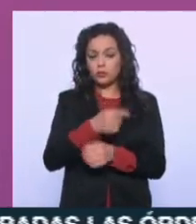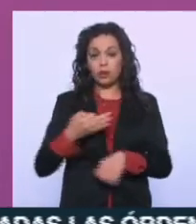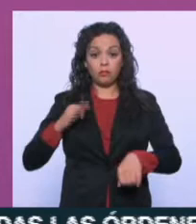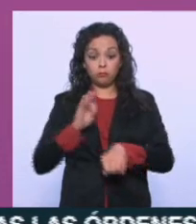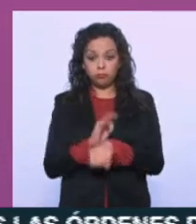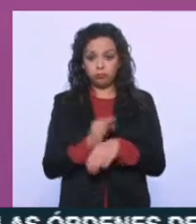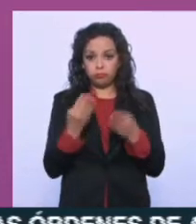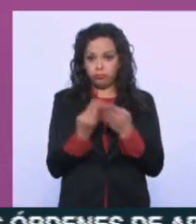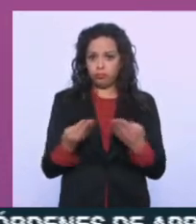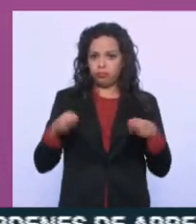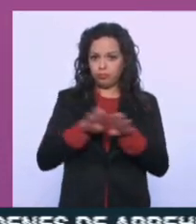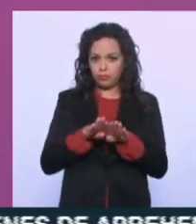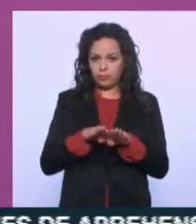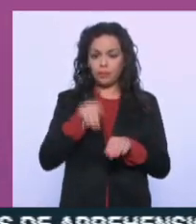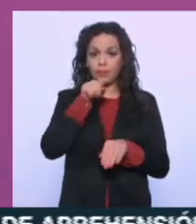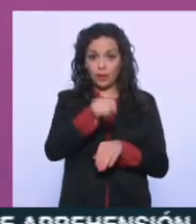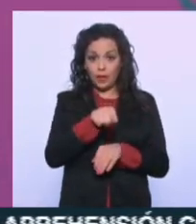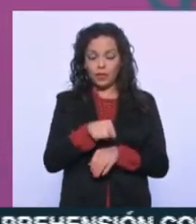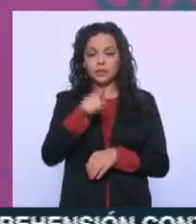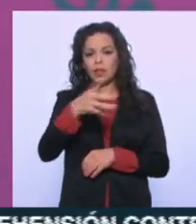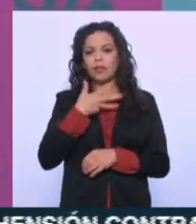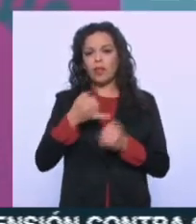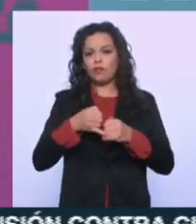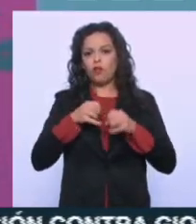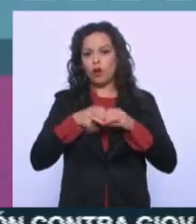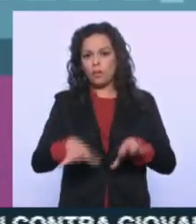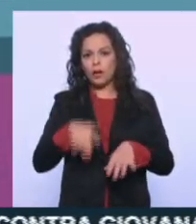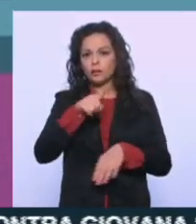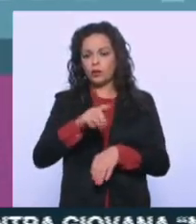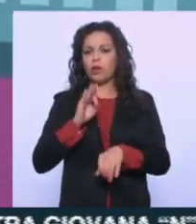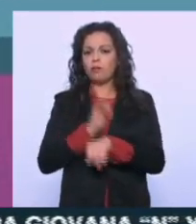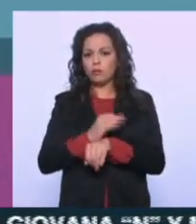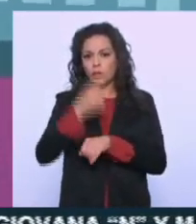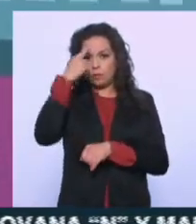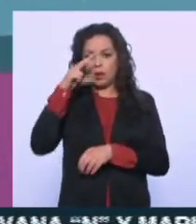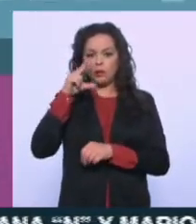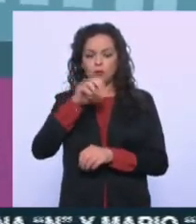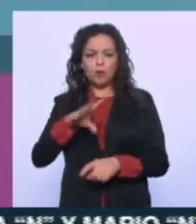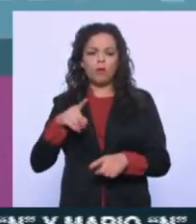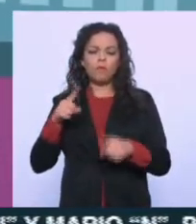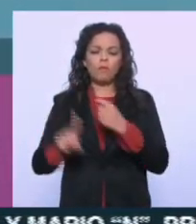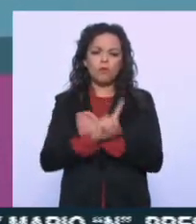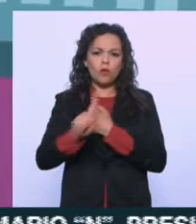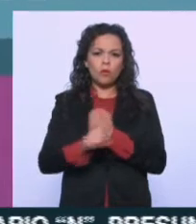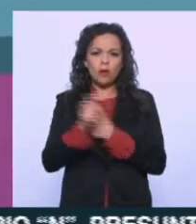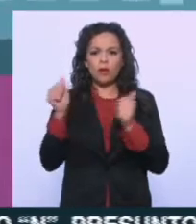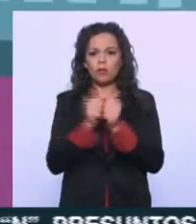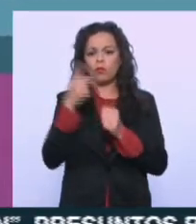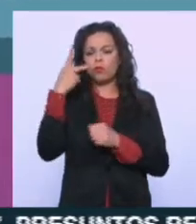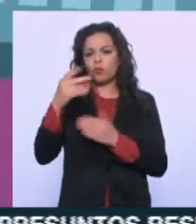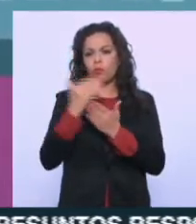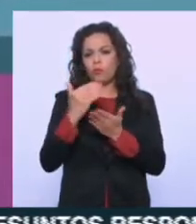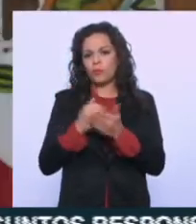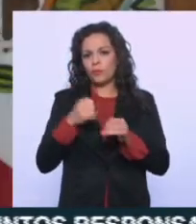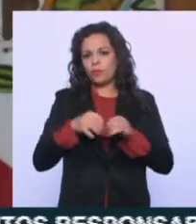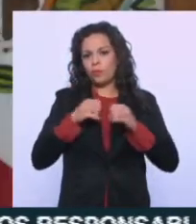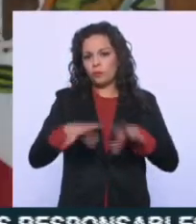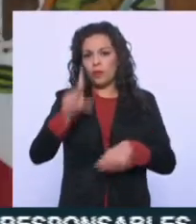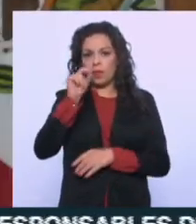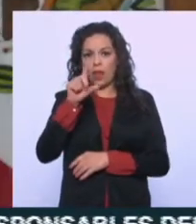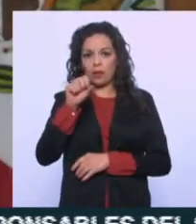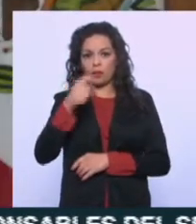que recaudará tu información de ataques cibernéticos y de cualquier persona o instancia que quiera acceder a ellos. Es